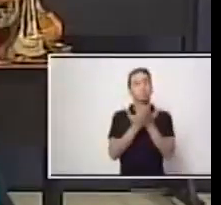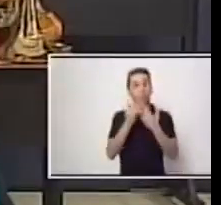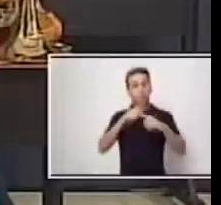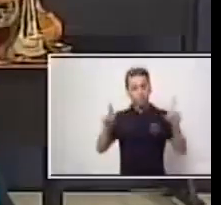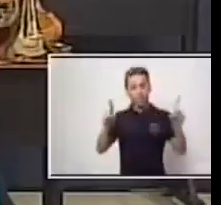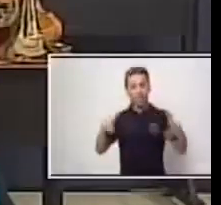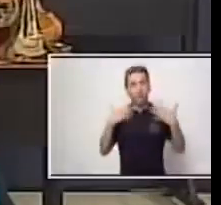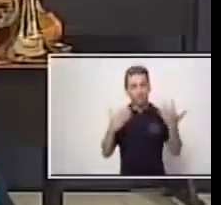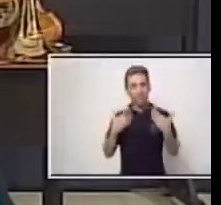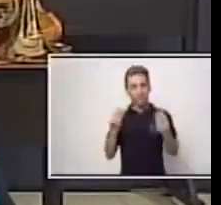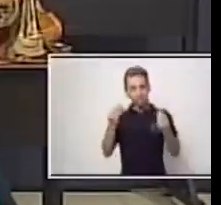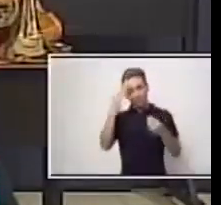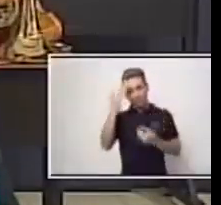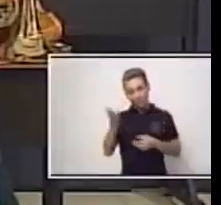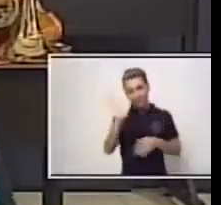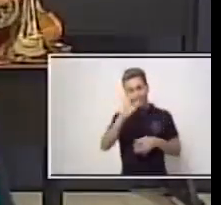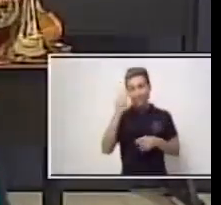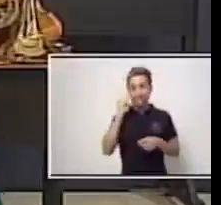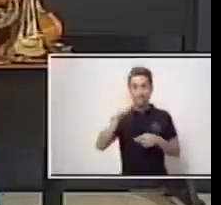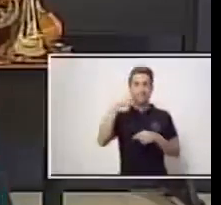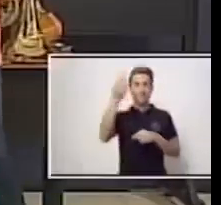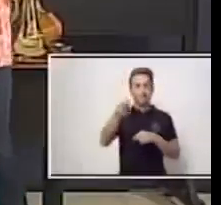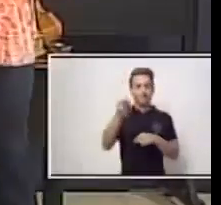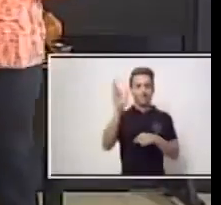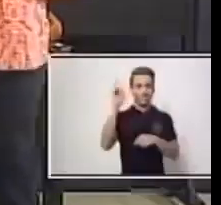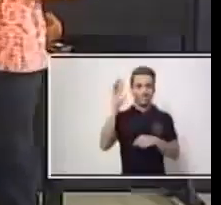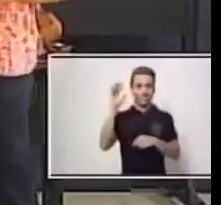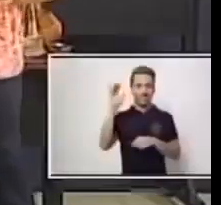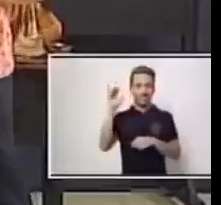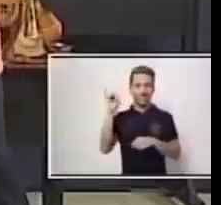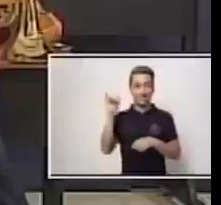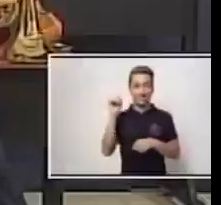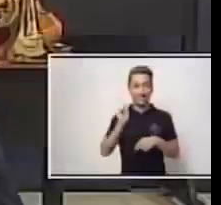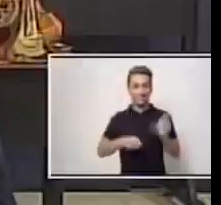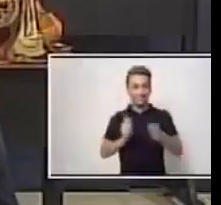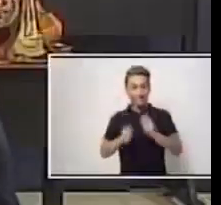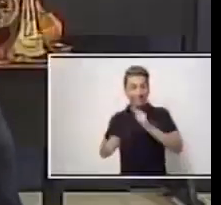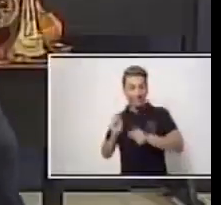contentos. Muchísimas gracias. Nos vemos en la próxima. Adiós. Y...